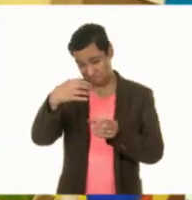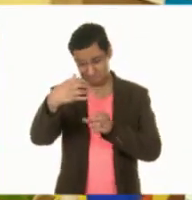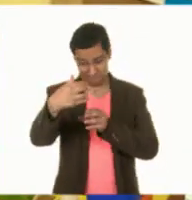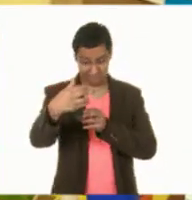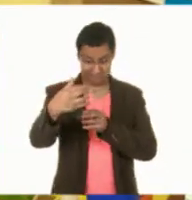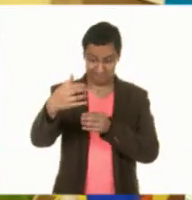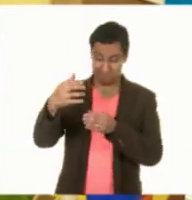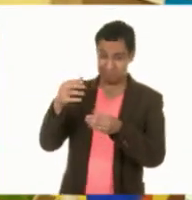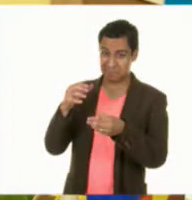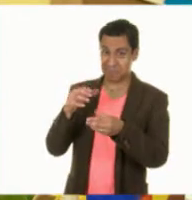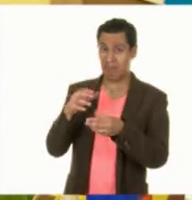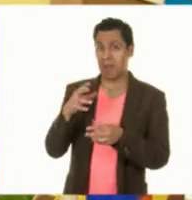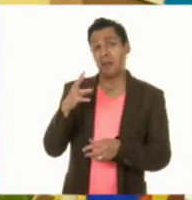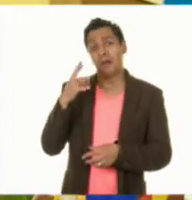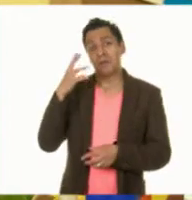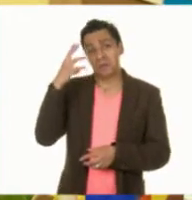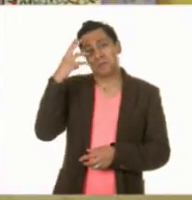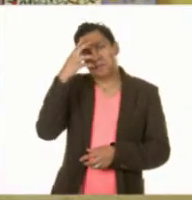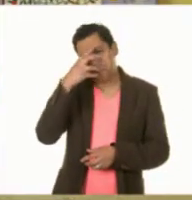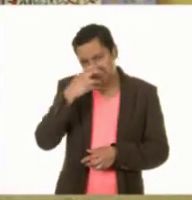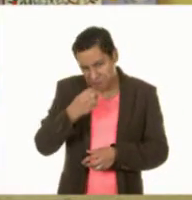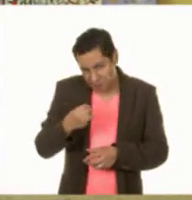Qué bonito te quedó.